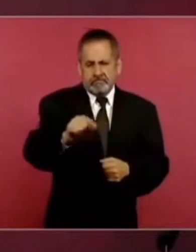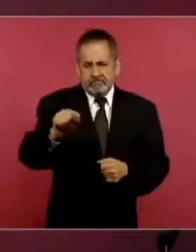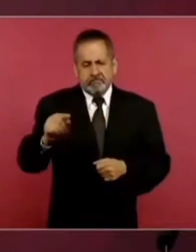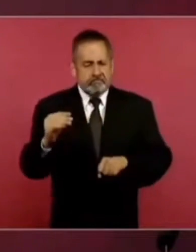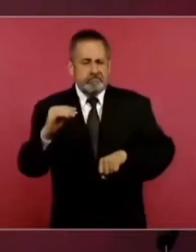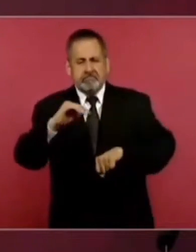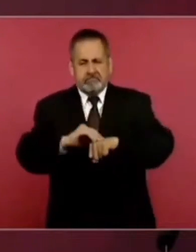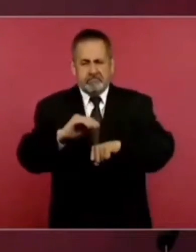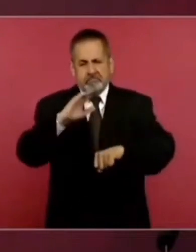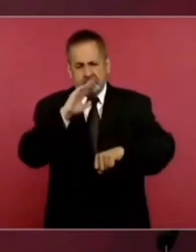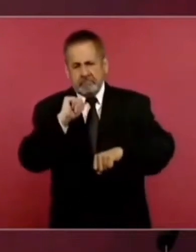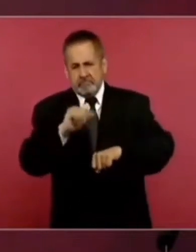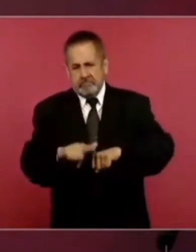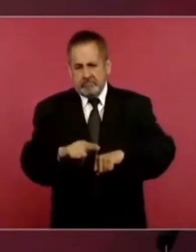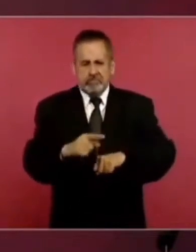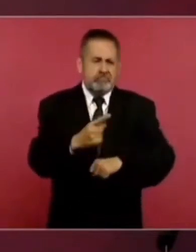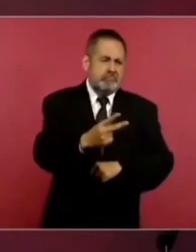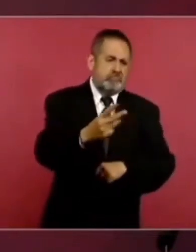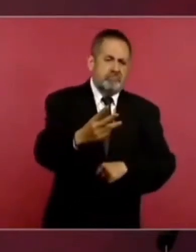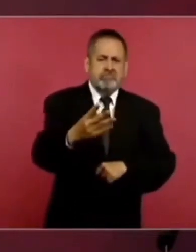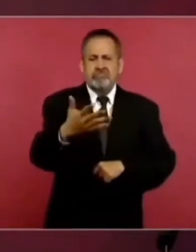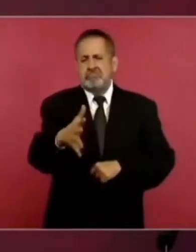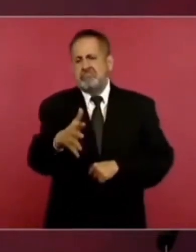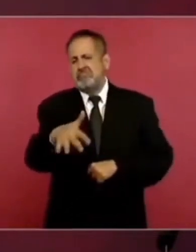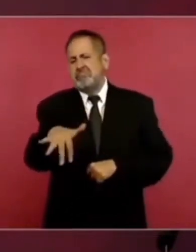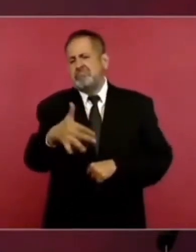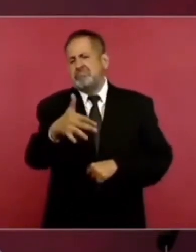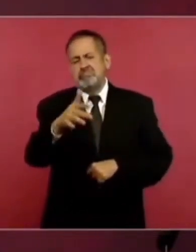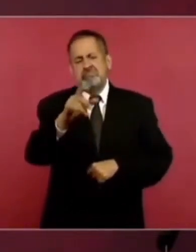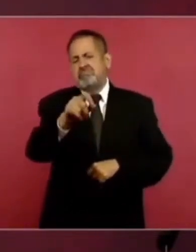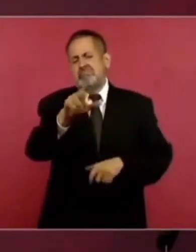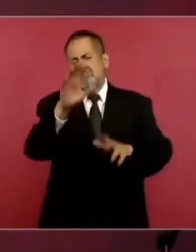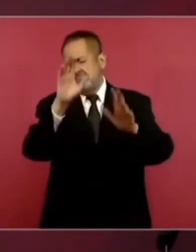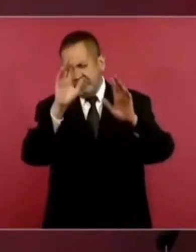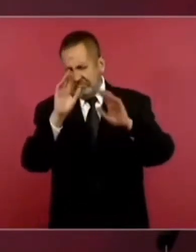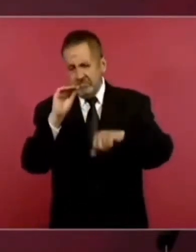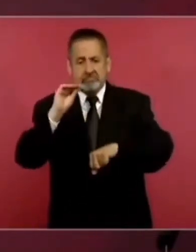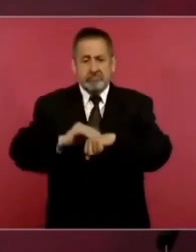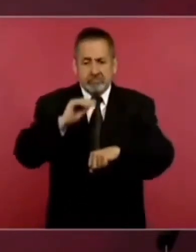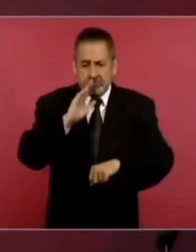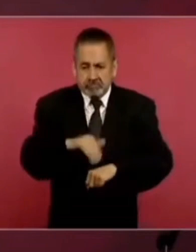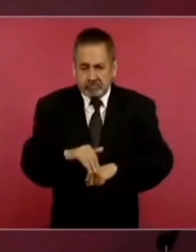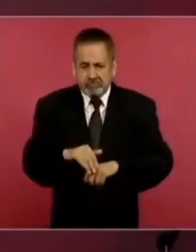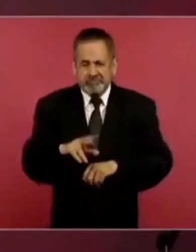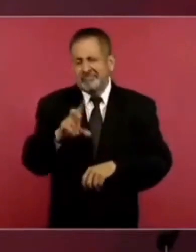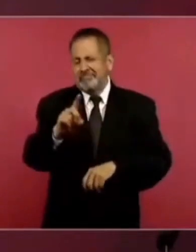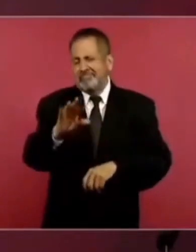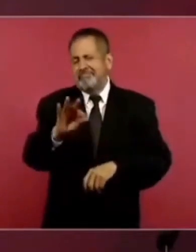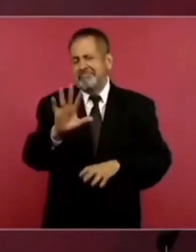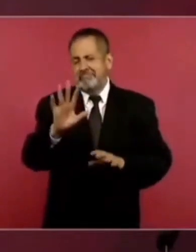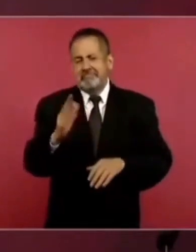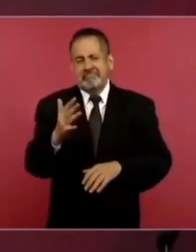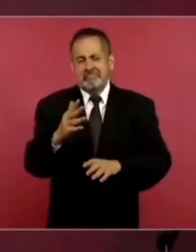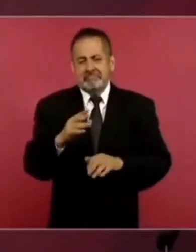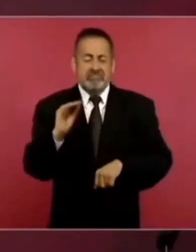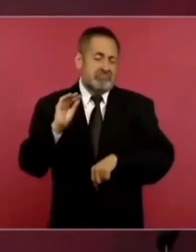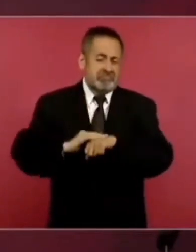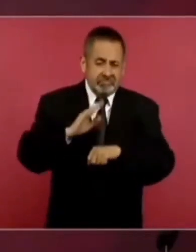de 1, 2, 5, 10, 15, 20, 30, 40,